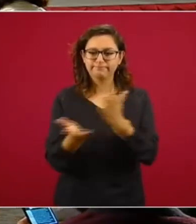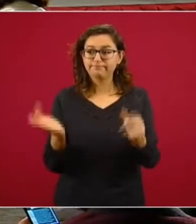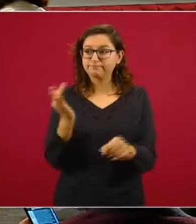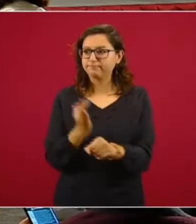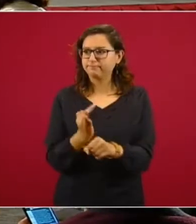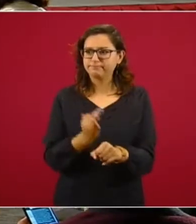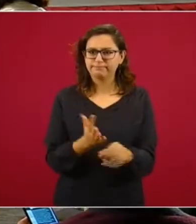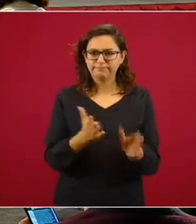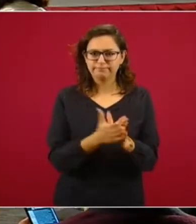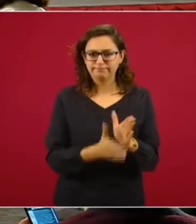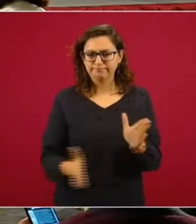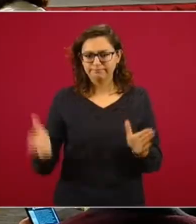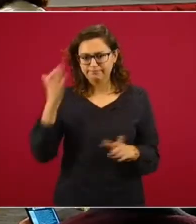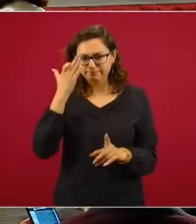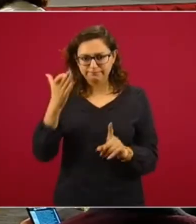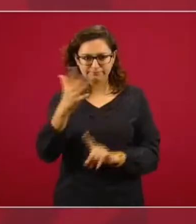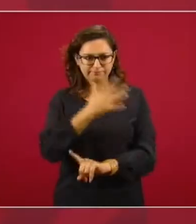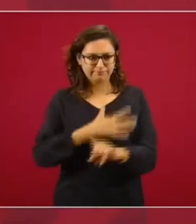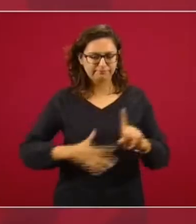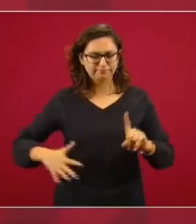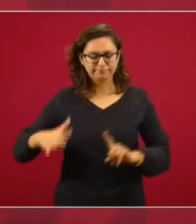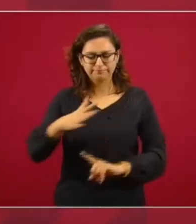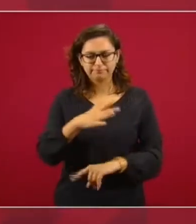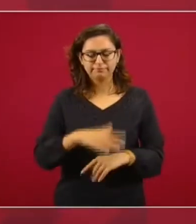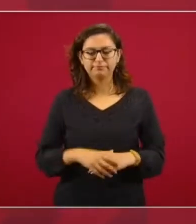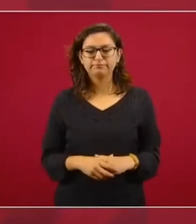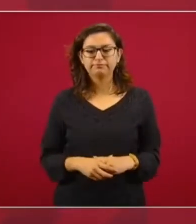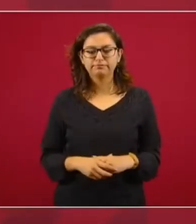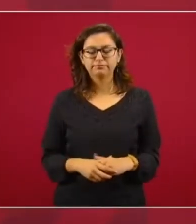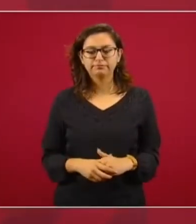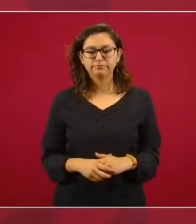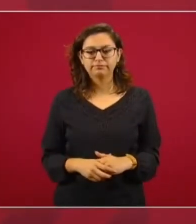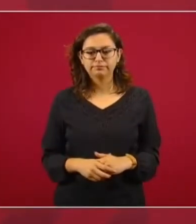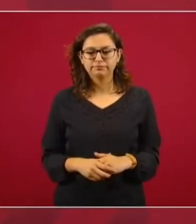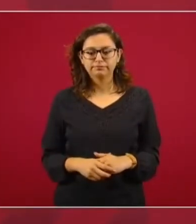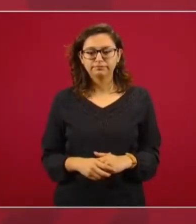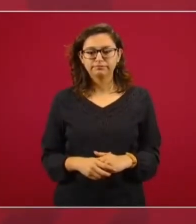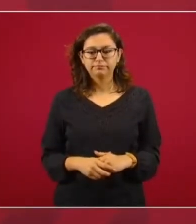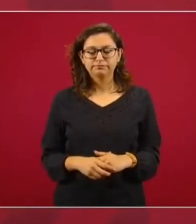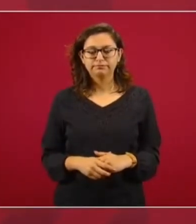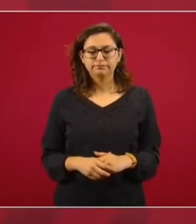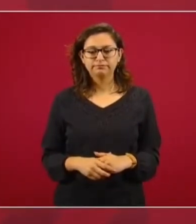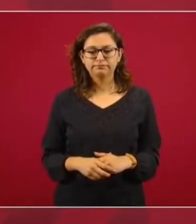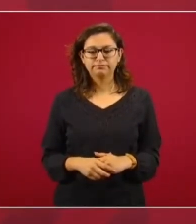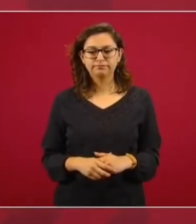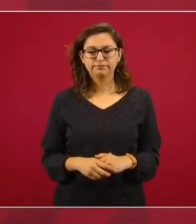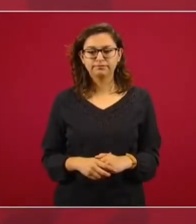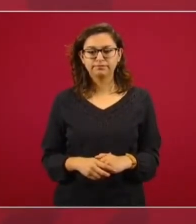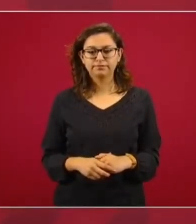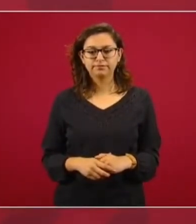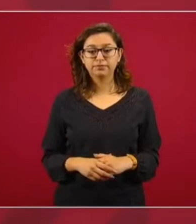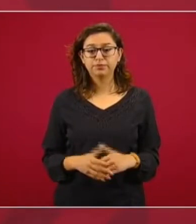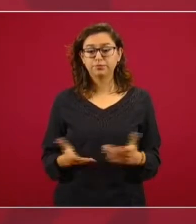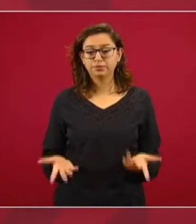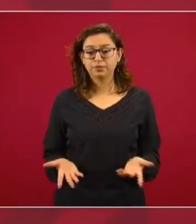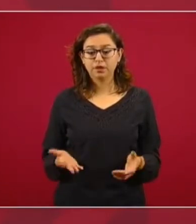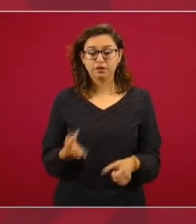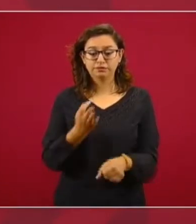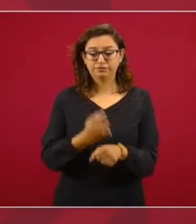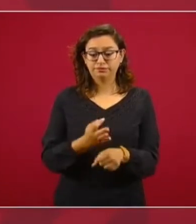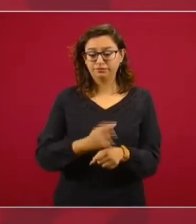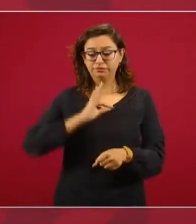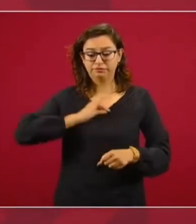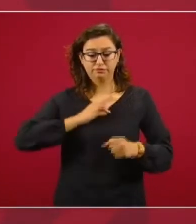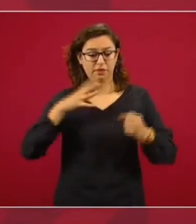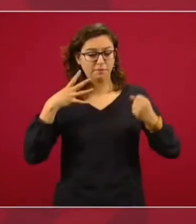viviendo. Y como todo ser humano, pienso que durante la pandemia